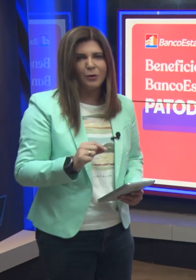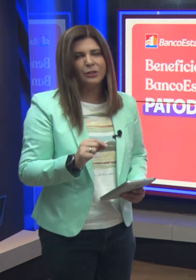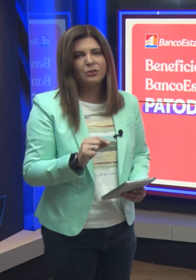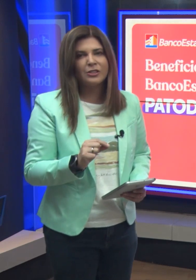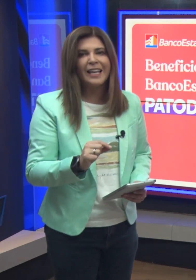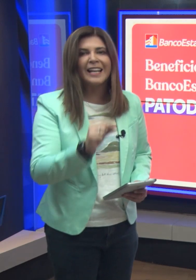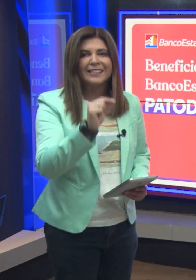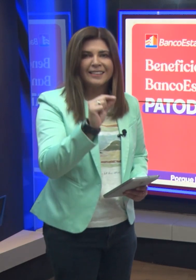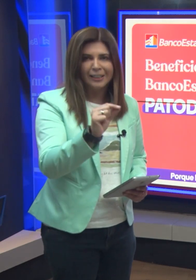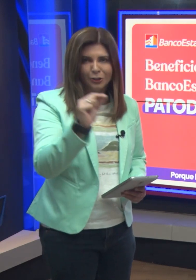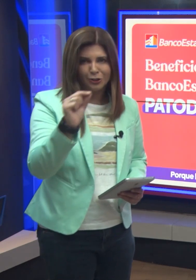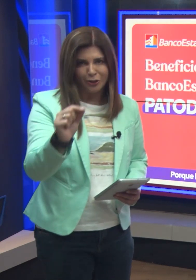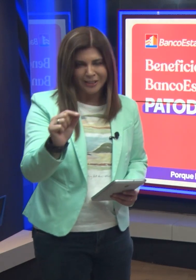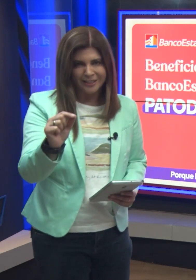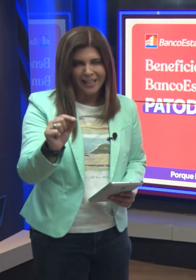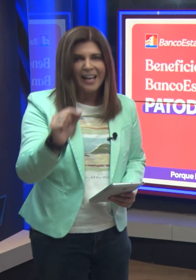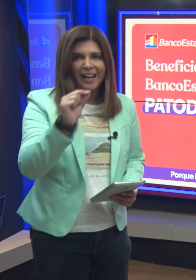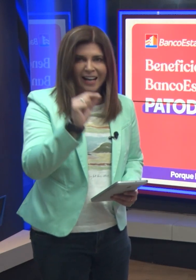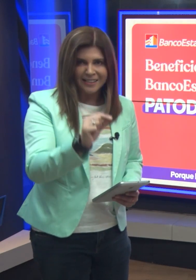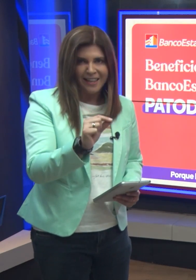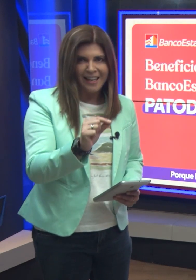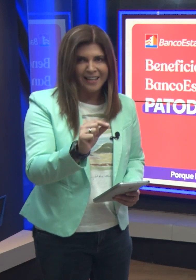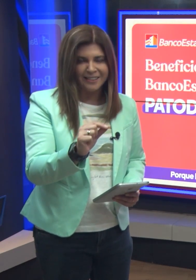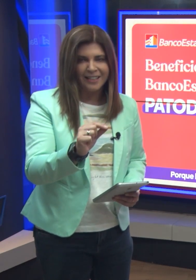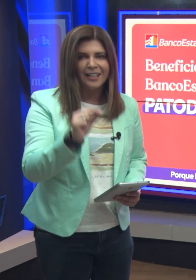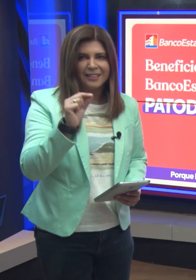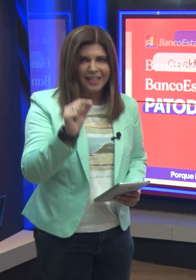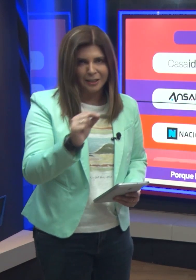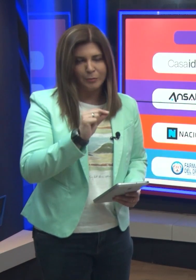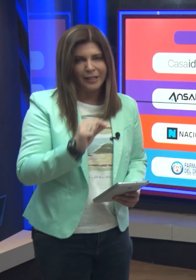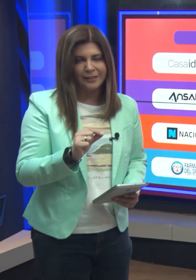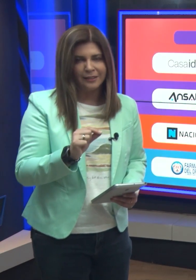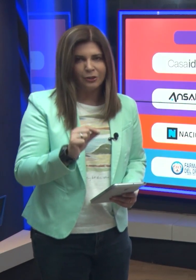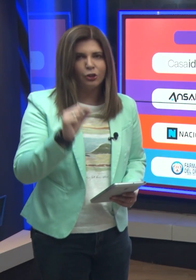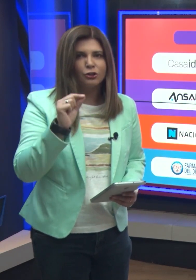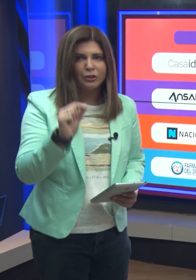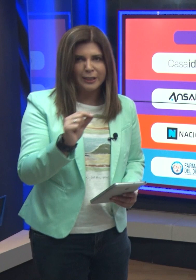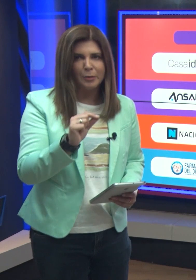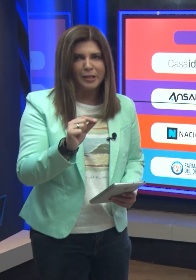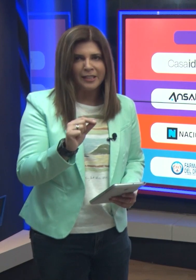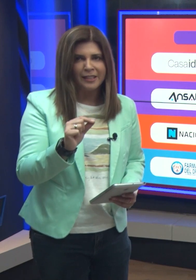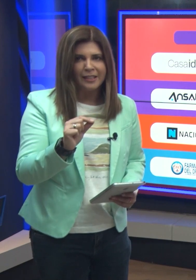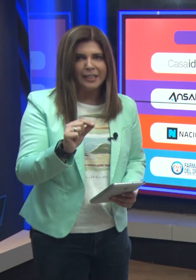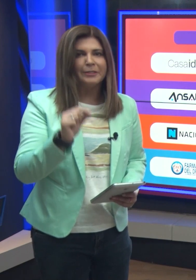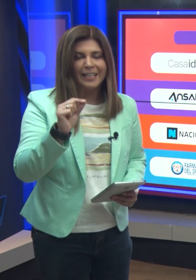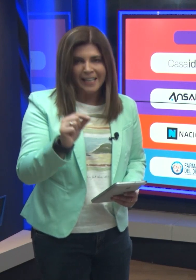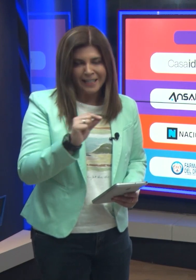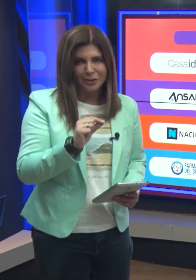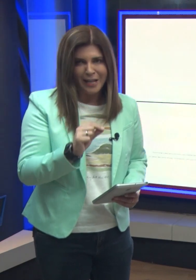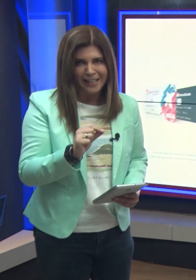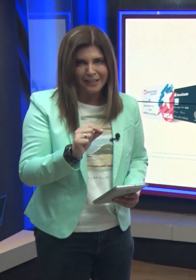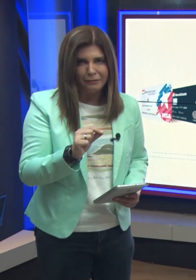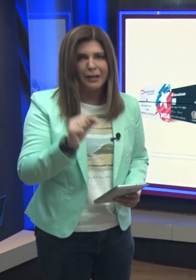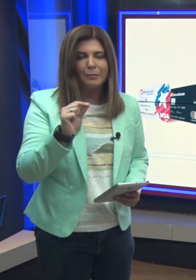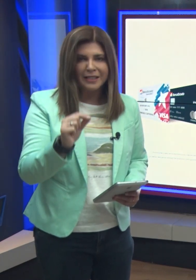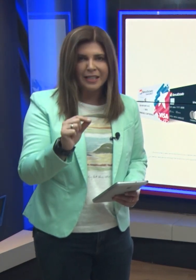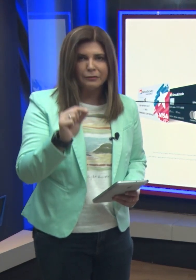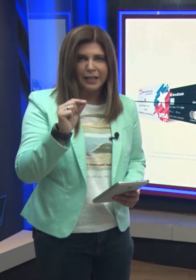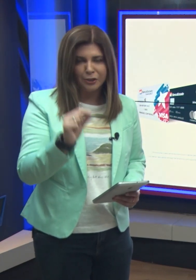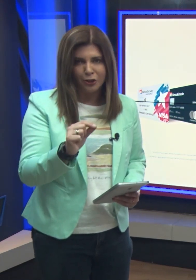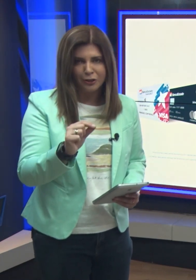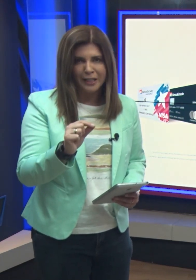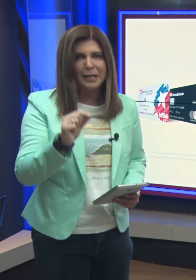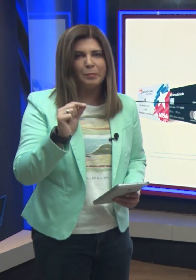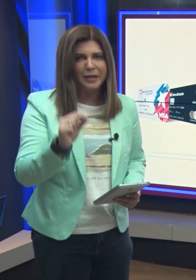grandes descuentos en Ansaldo Toys, Casa Ideas, JetSmart, Dr. Simi, Librería Nacional,